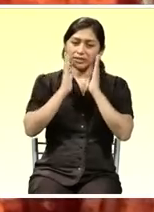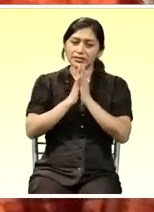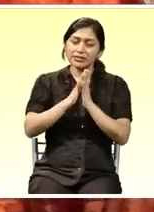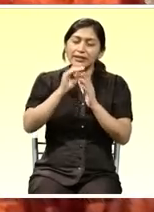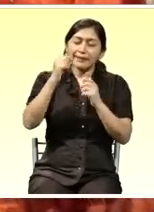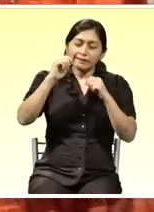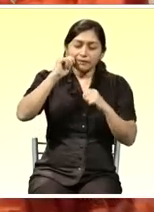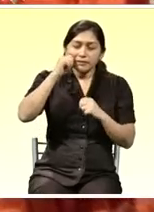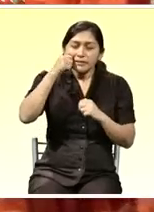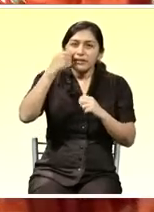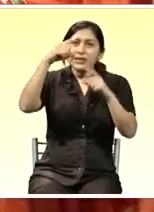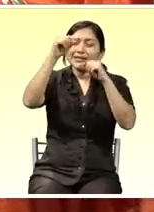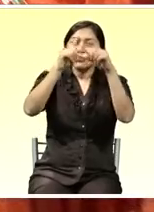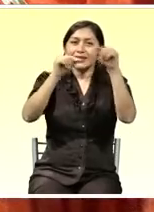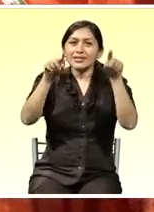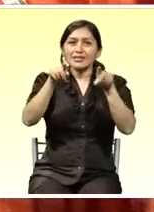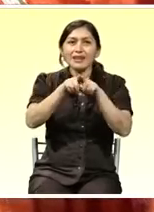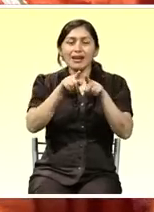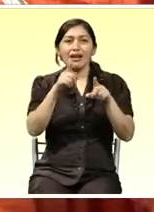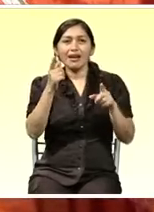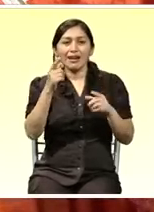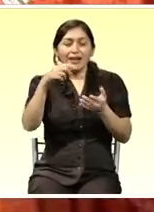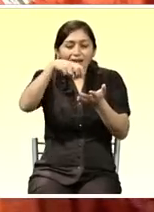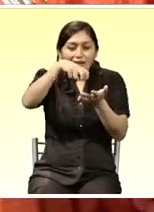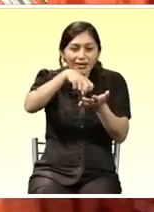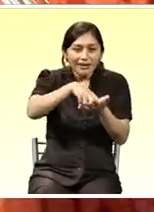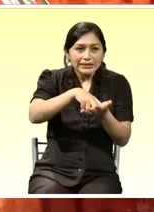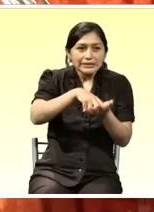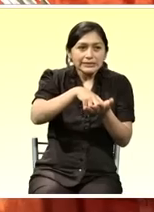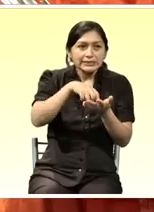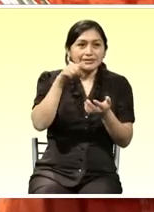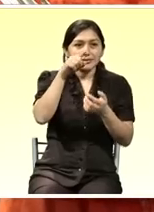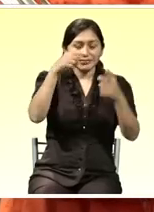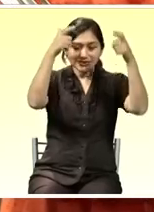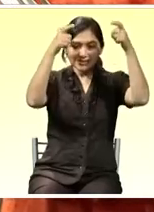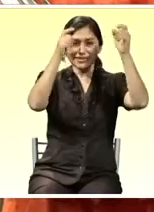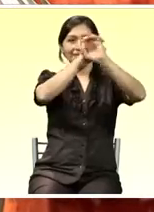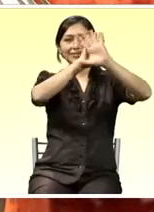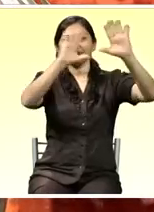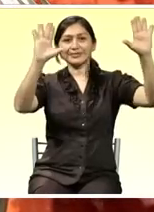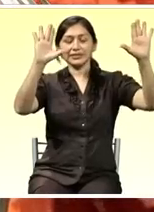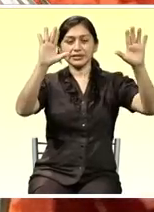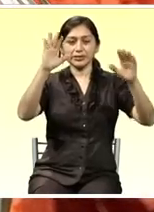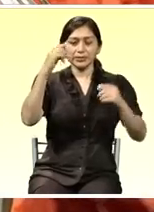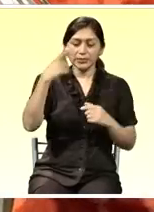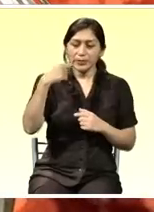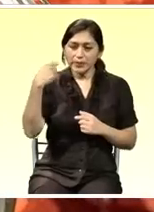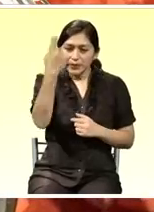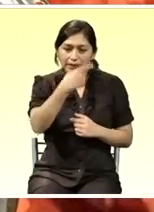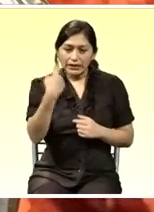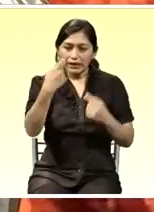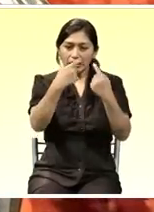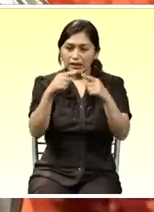Ester, puesta delante del supremo rey de los cielos, mudando de colores, pediste por la